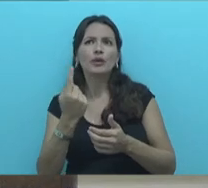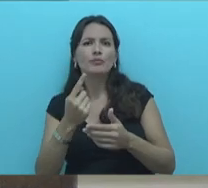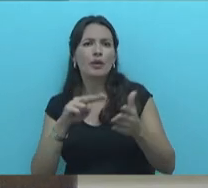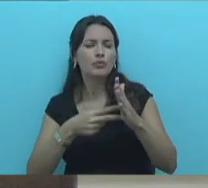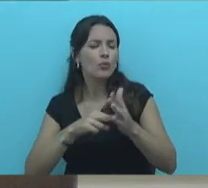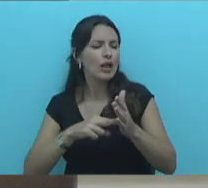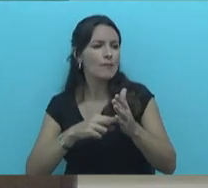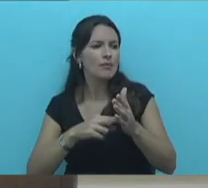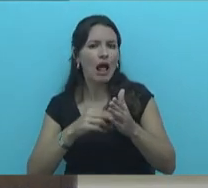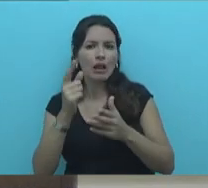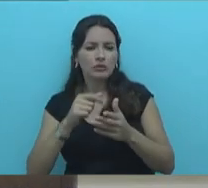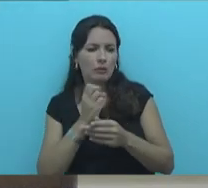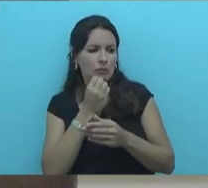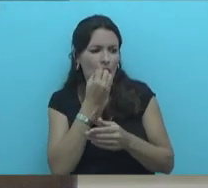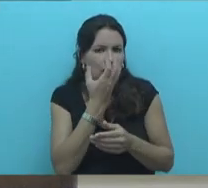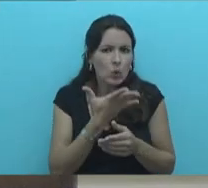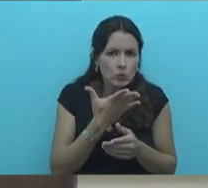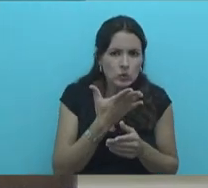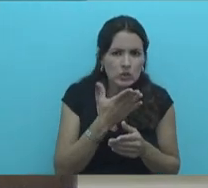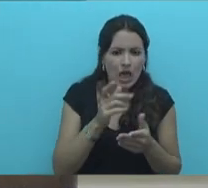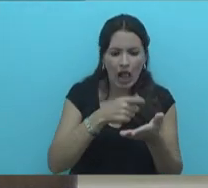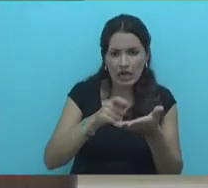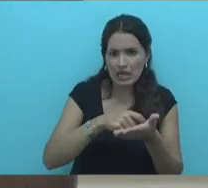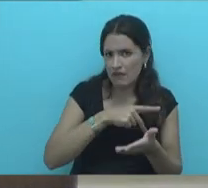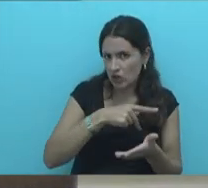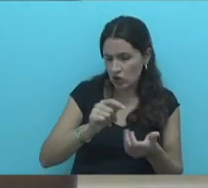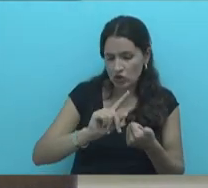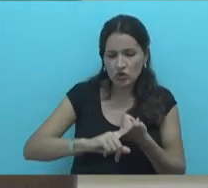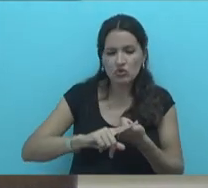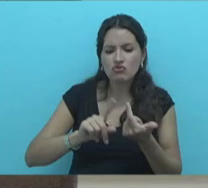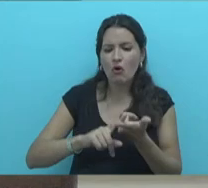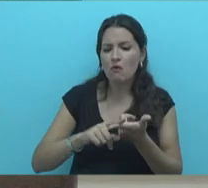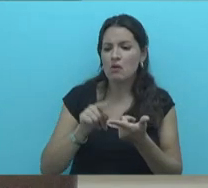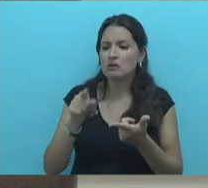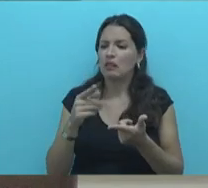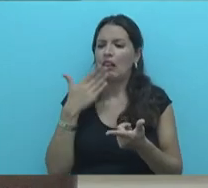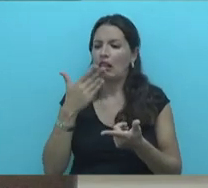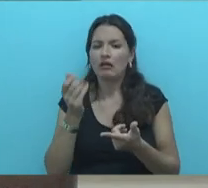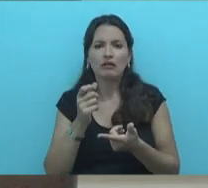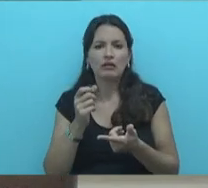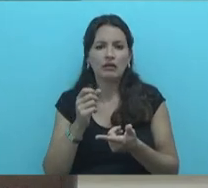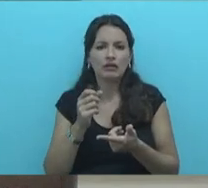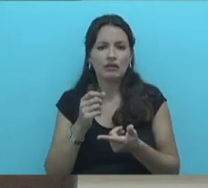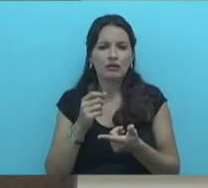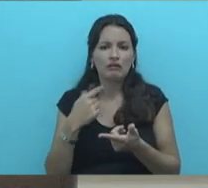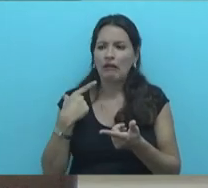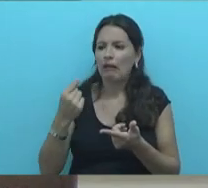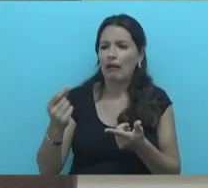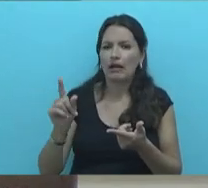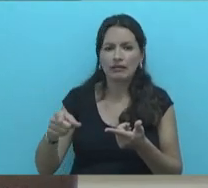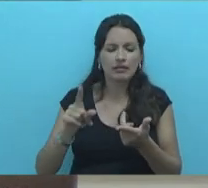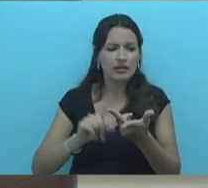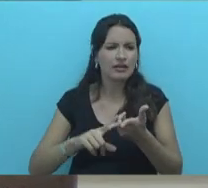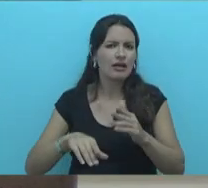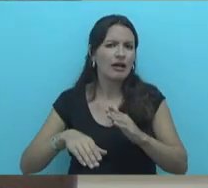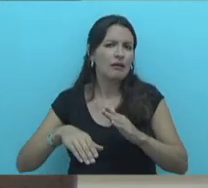una revictimización que se hace a quienes se animan a denunciar en una comisaría, hasta organizaciones